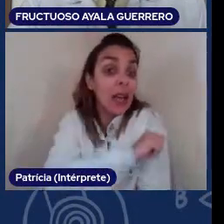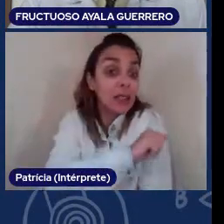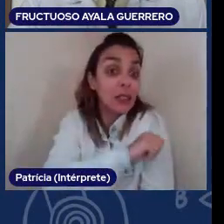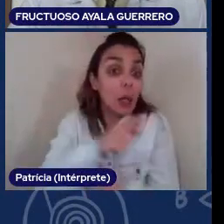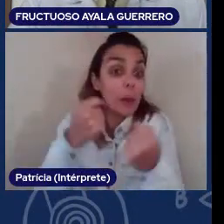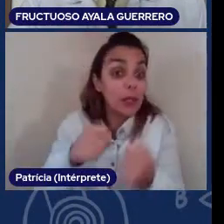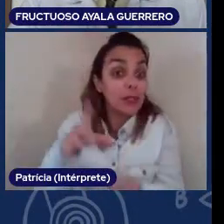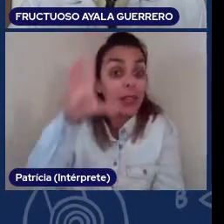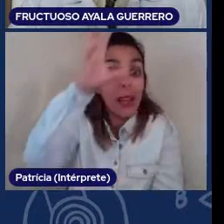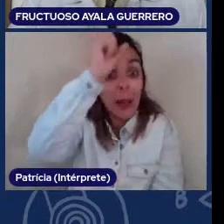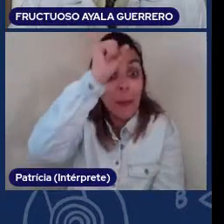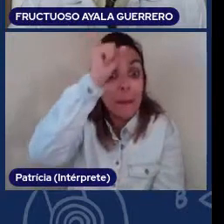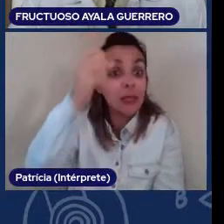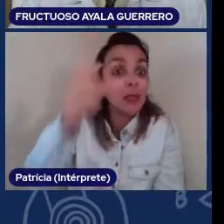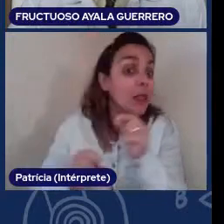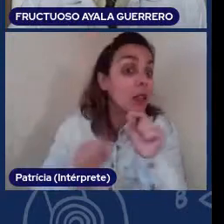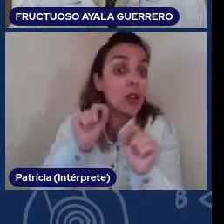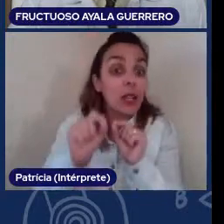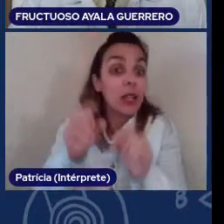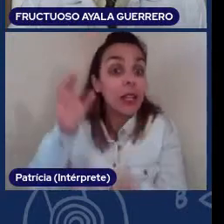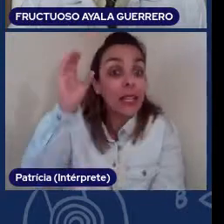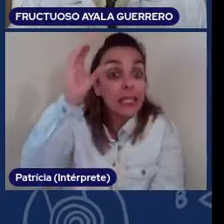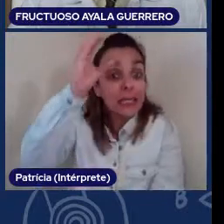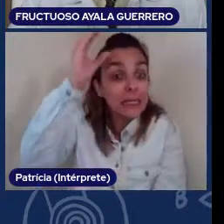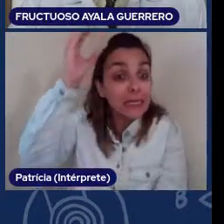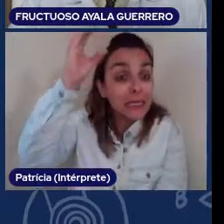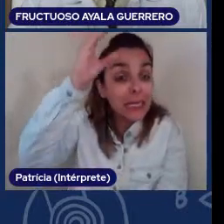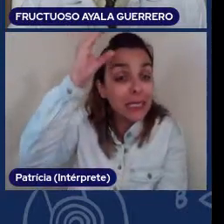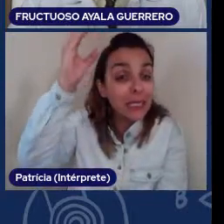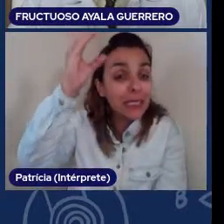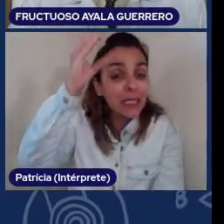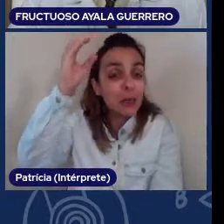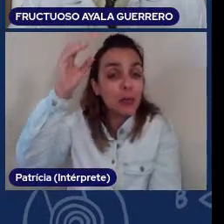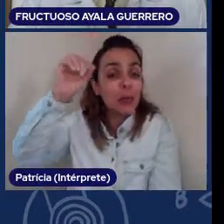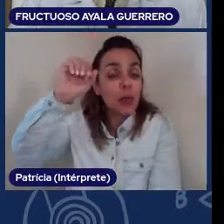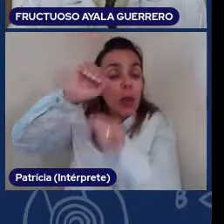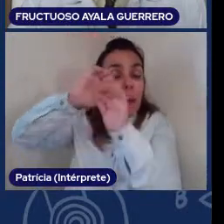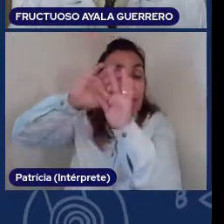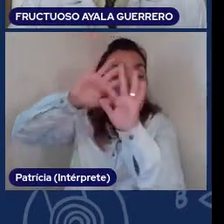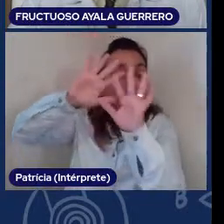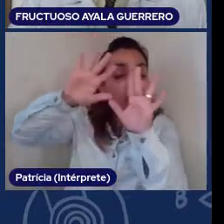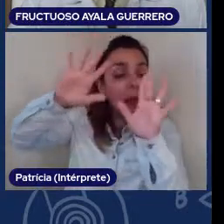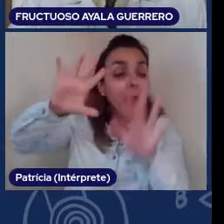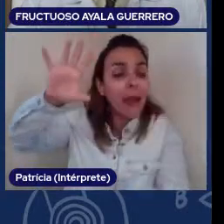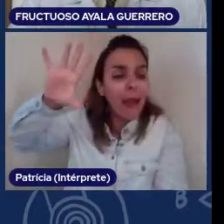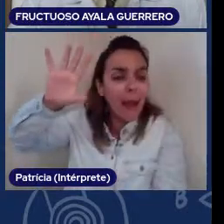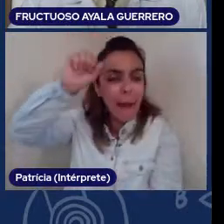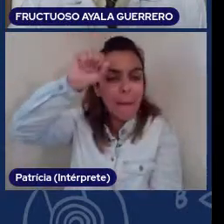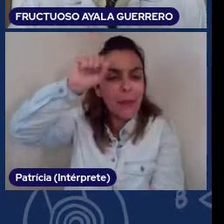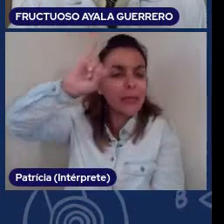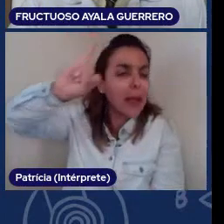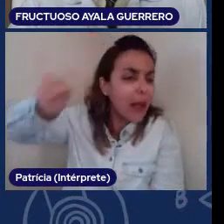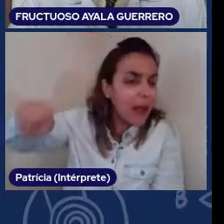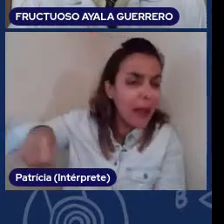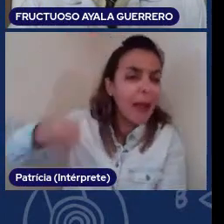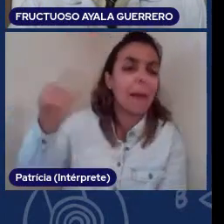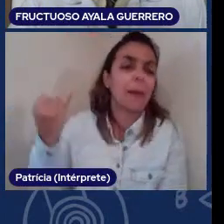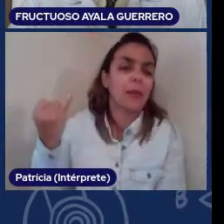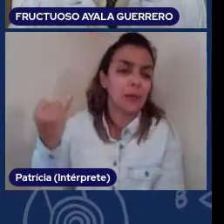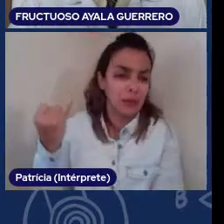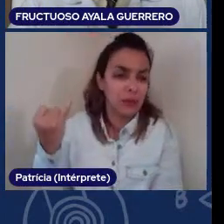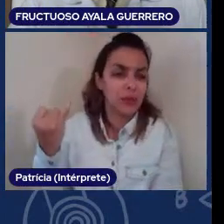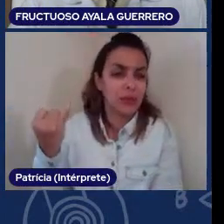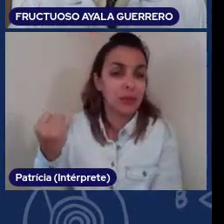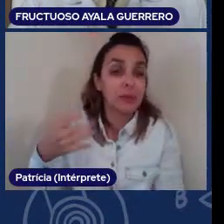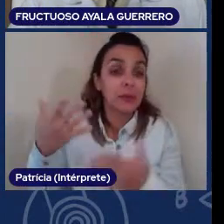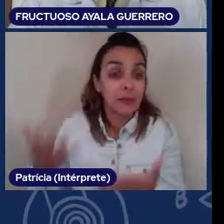su cerebro está listo para aprender y aprovechar ese momento. Porque se